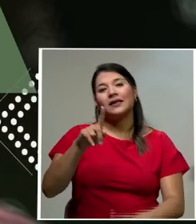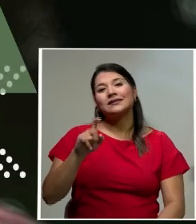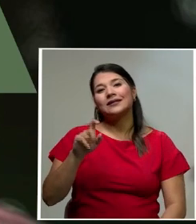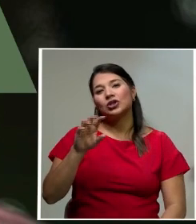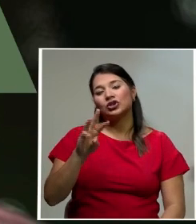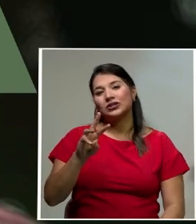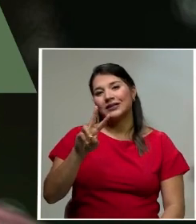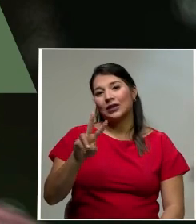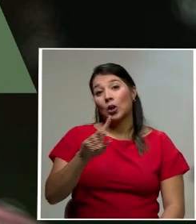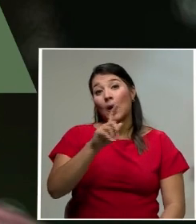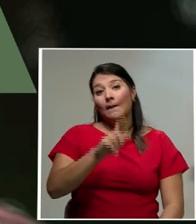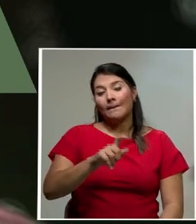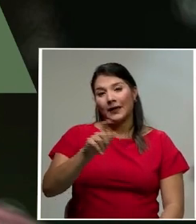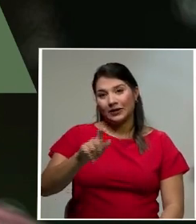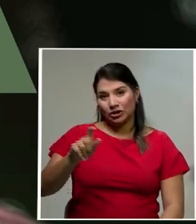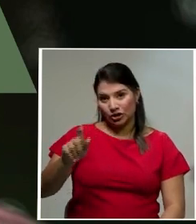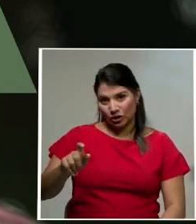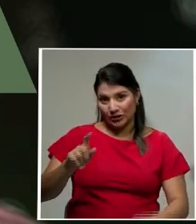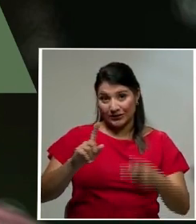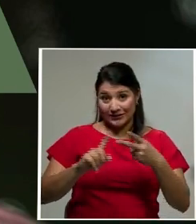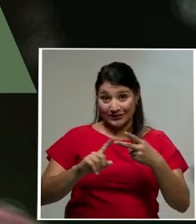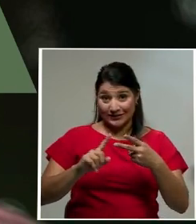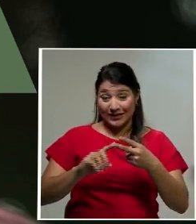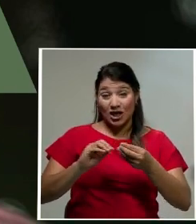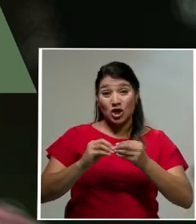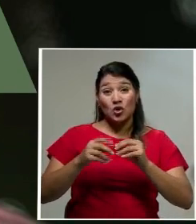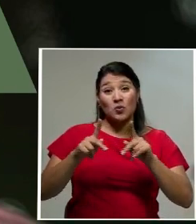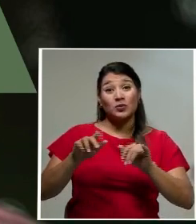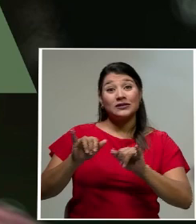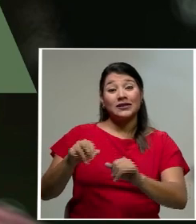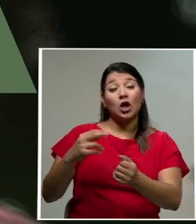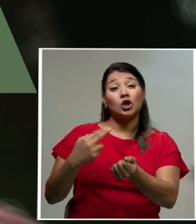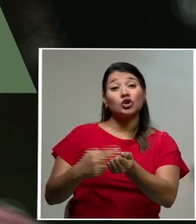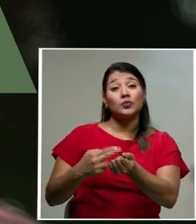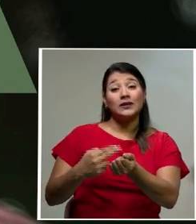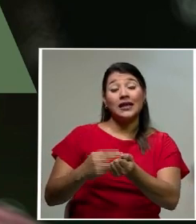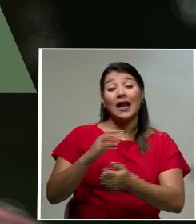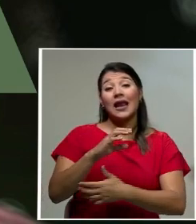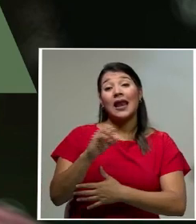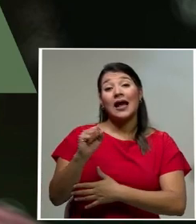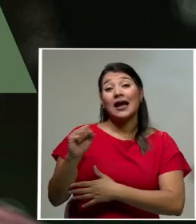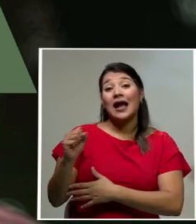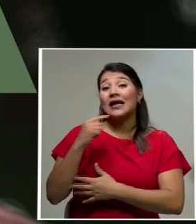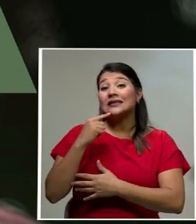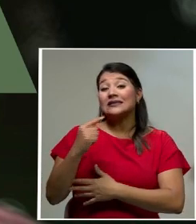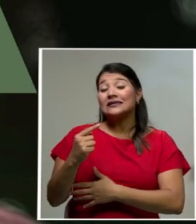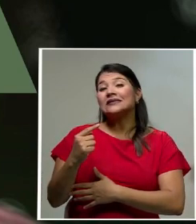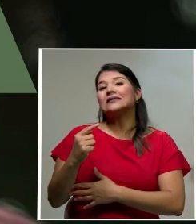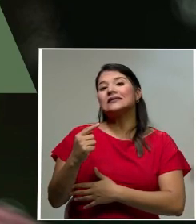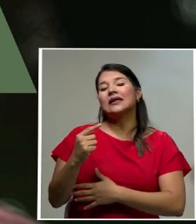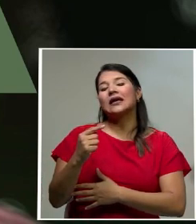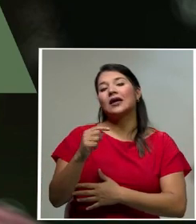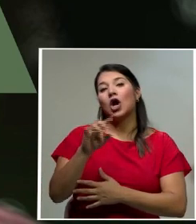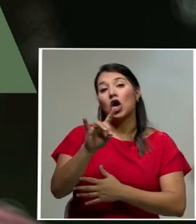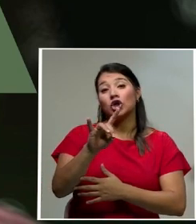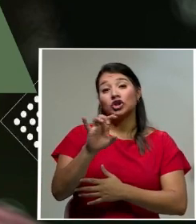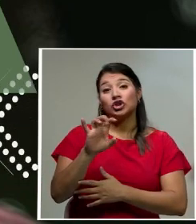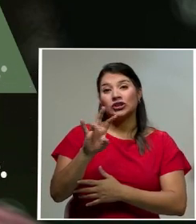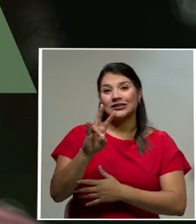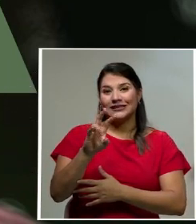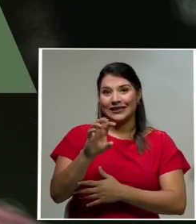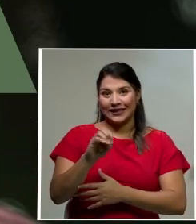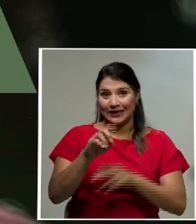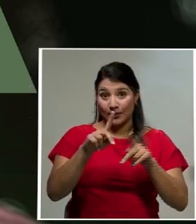5.162 personas y en materia de hospitalizaciones, la caja registra 870 personas